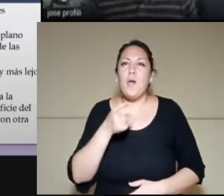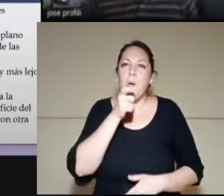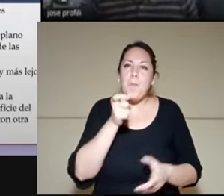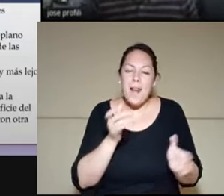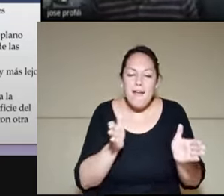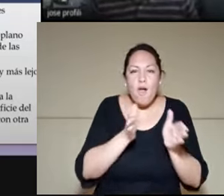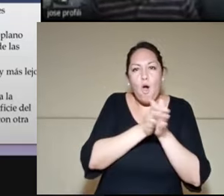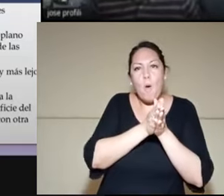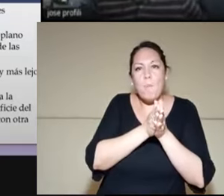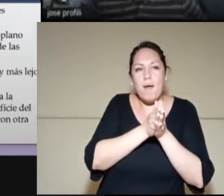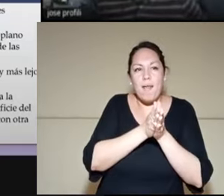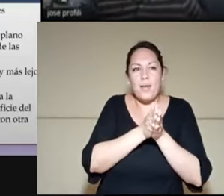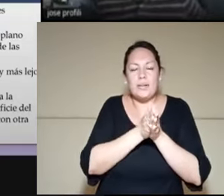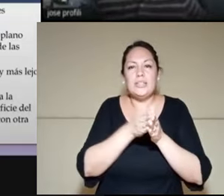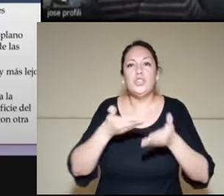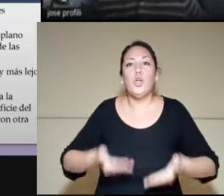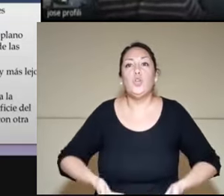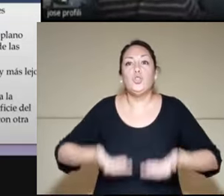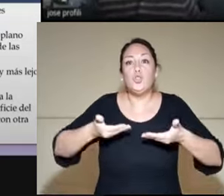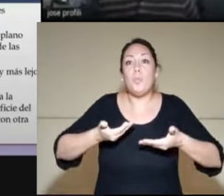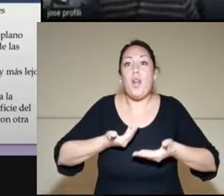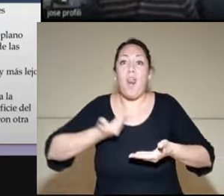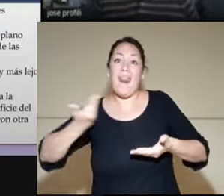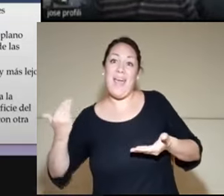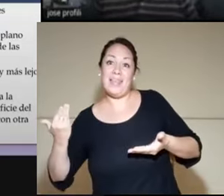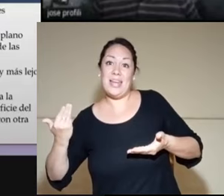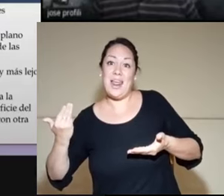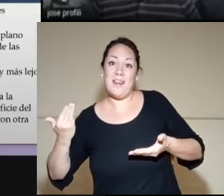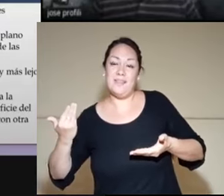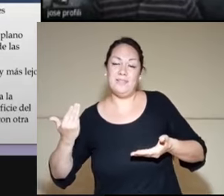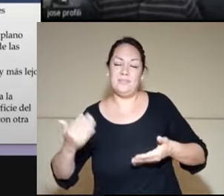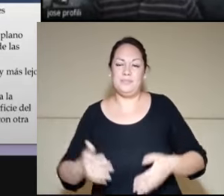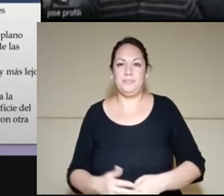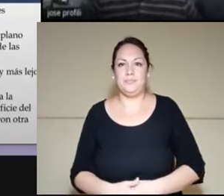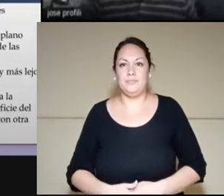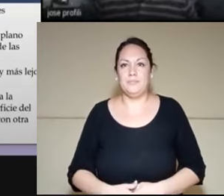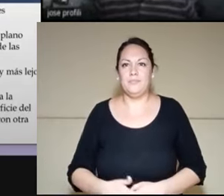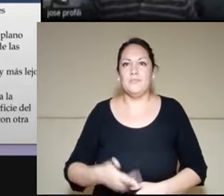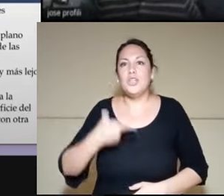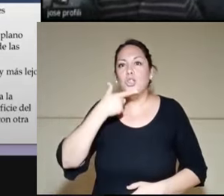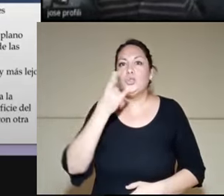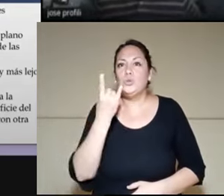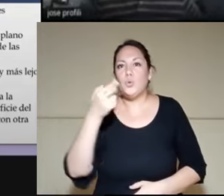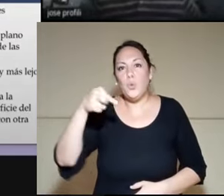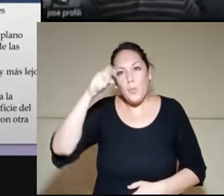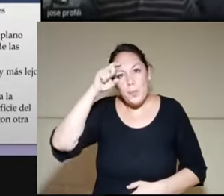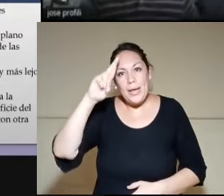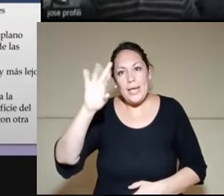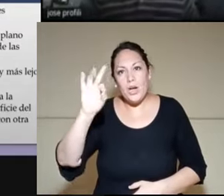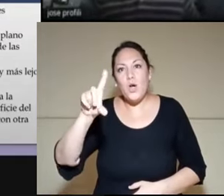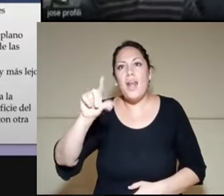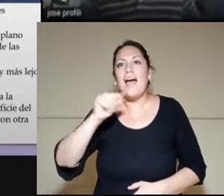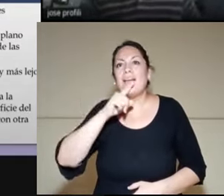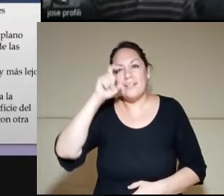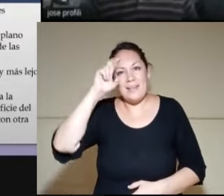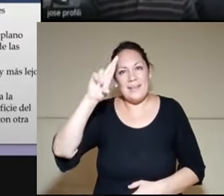noroeste, sureste. Acá lo mismo. Superolateral quiere decir que está en la parte superior y hacia